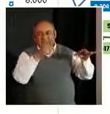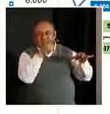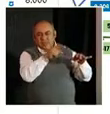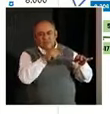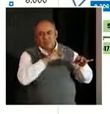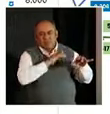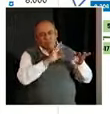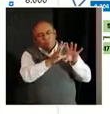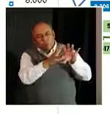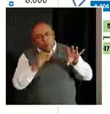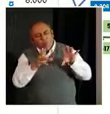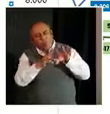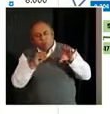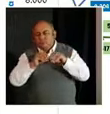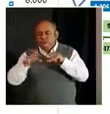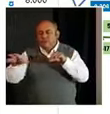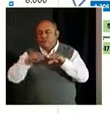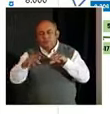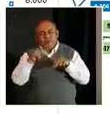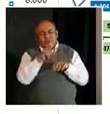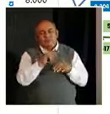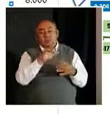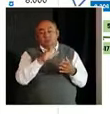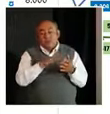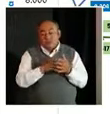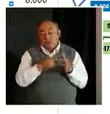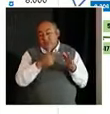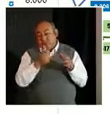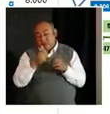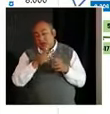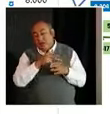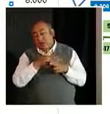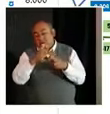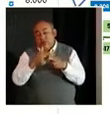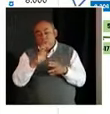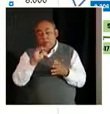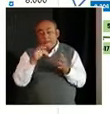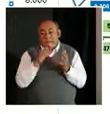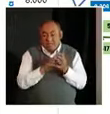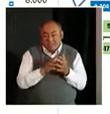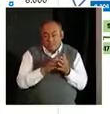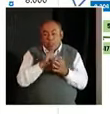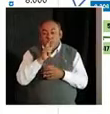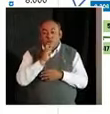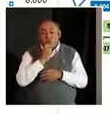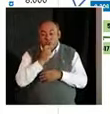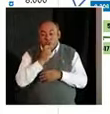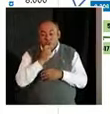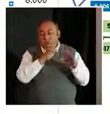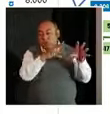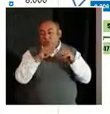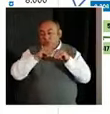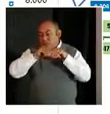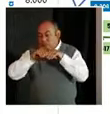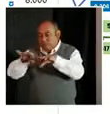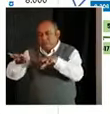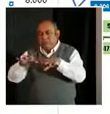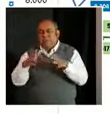bajos, desde los 7,600 hasta los 9,000 litros por segundo, con un promedio de